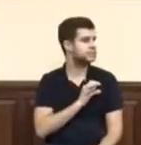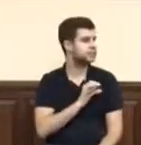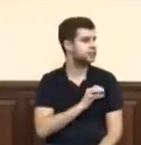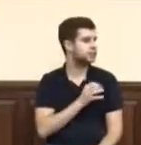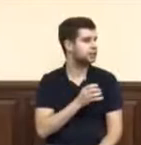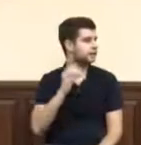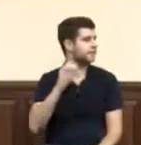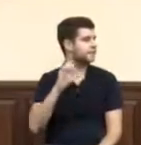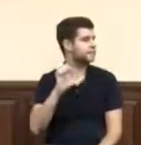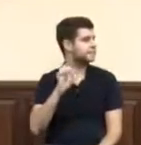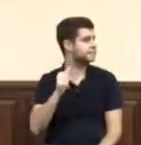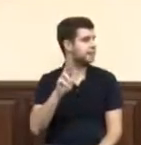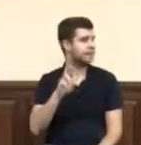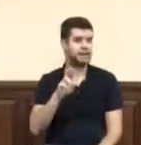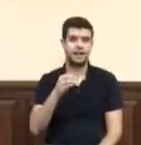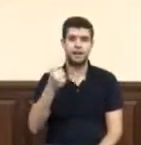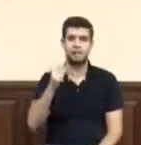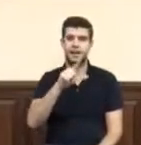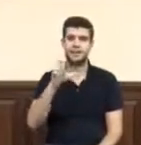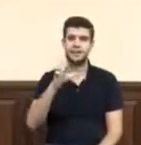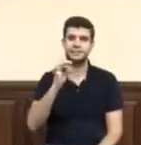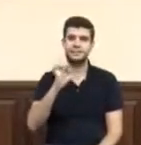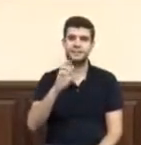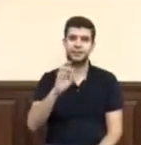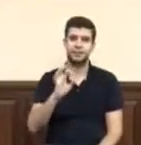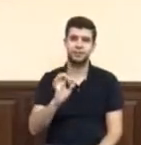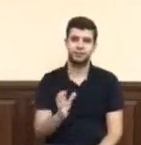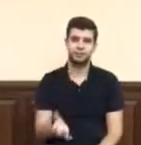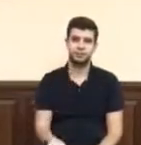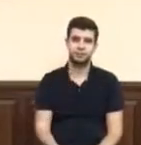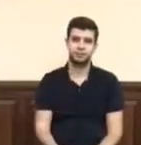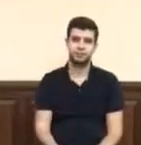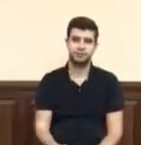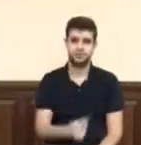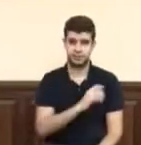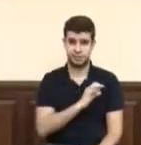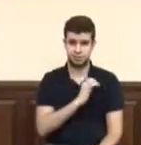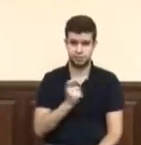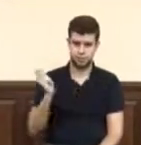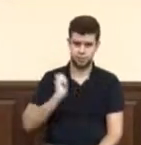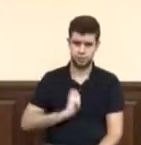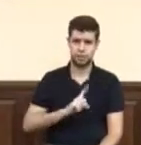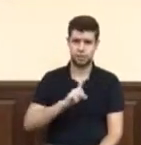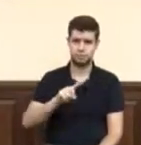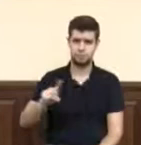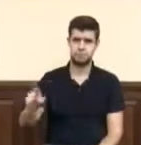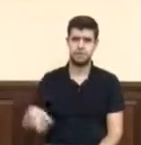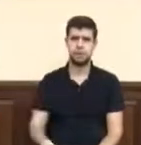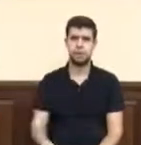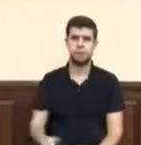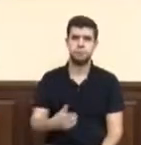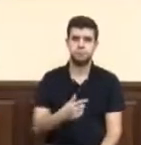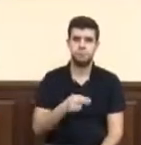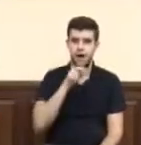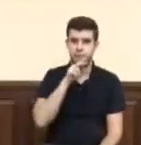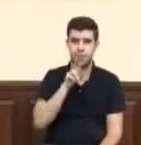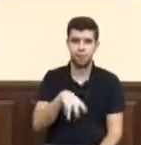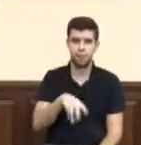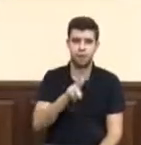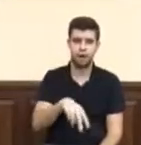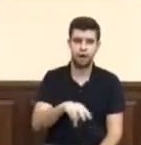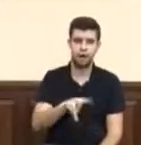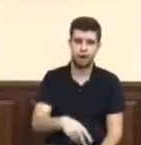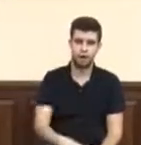César Ballesteros, el concejal este no ha escrito, que ese señor cobra un sueldo todos los meses. Pero oigan, es que no